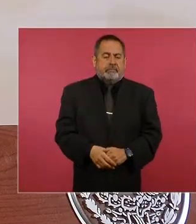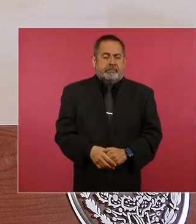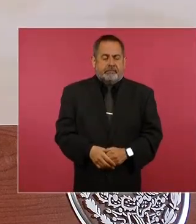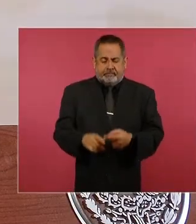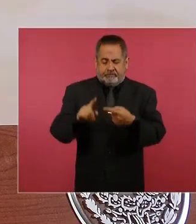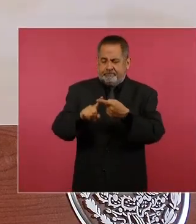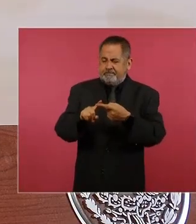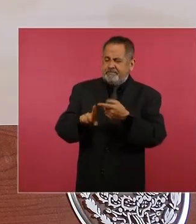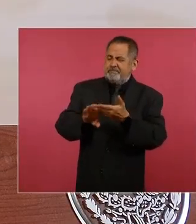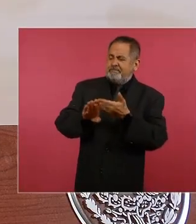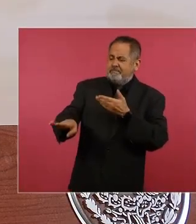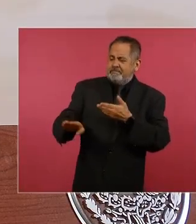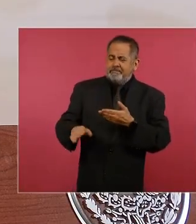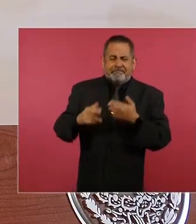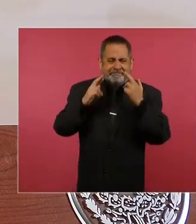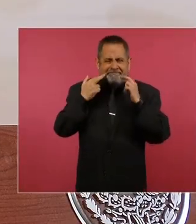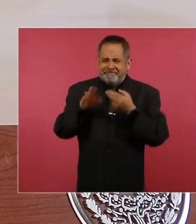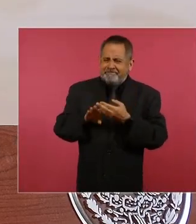Racista, clasista, corrupto,